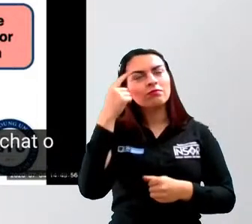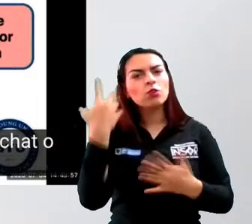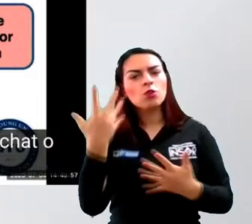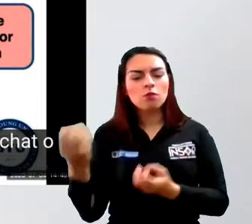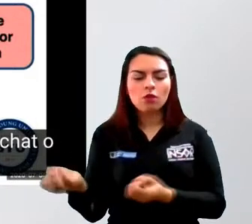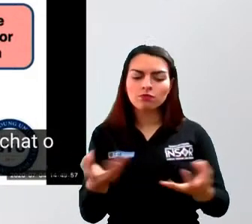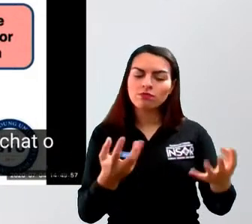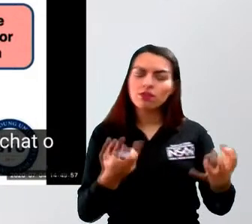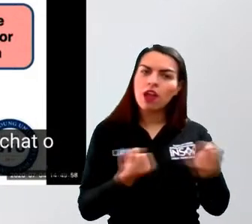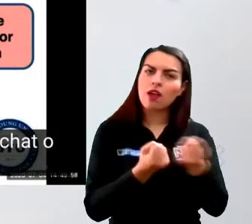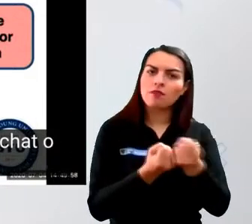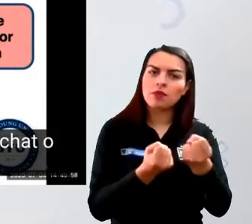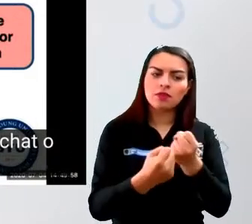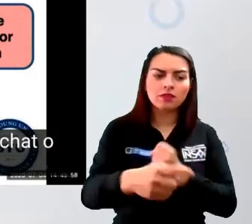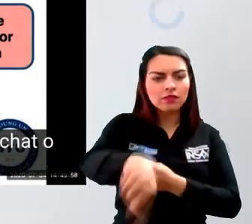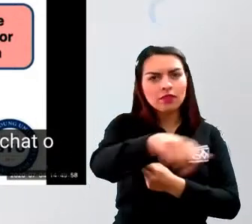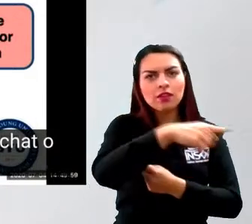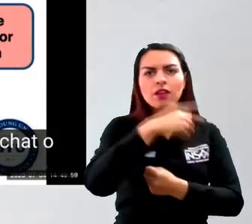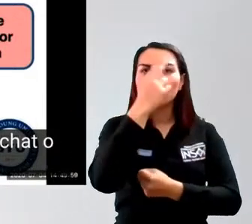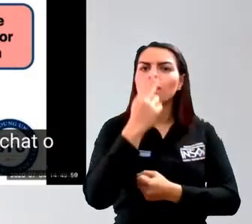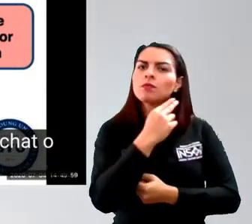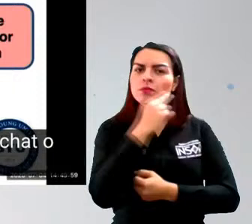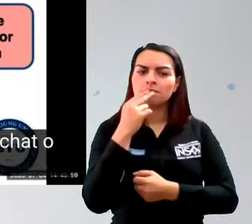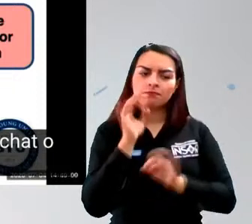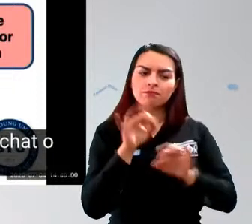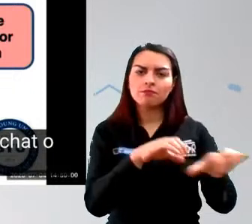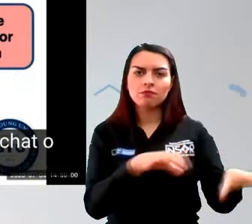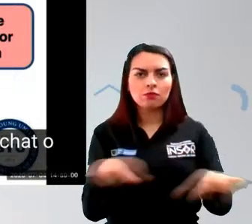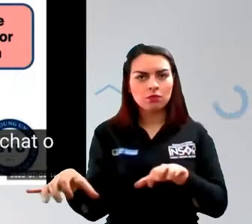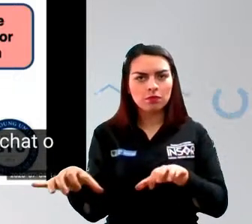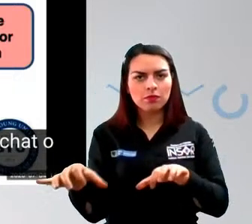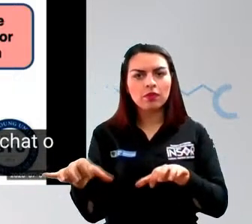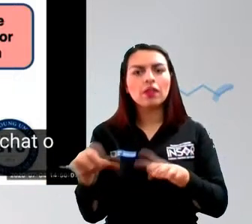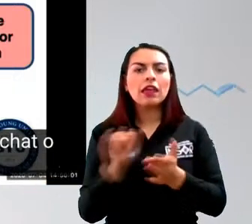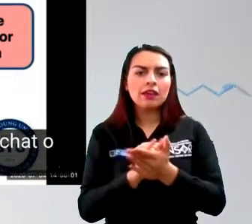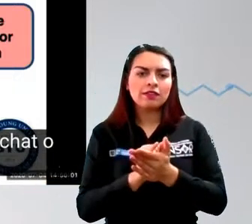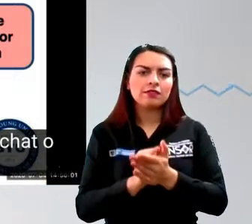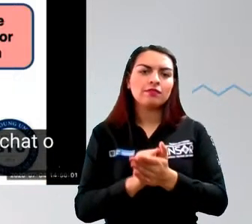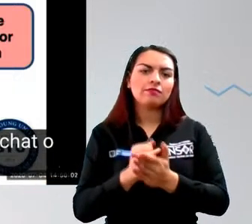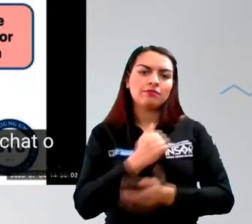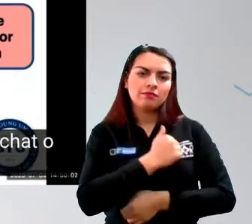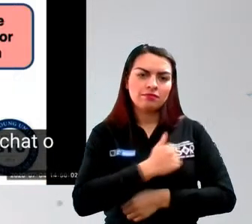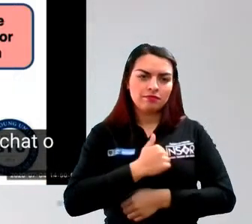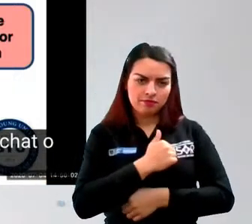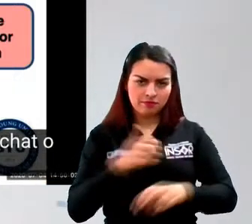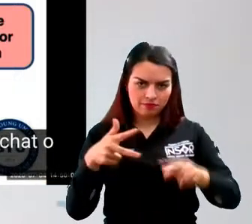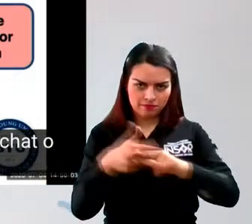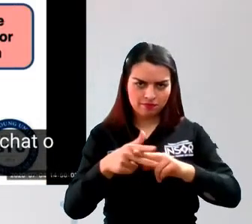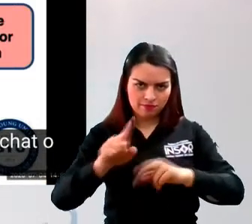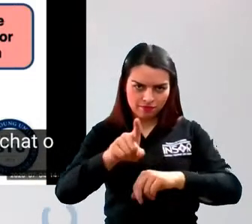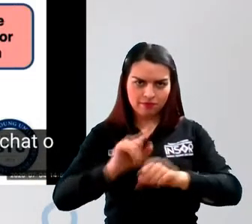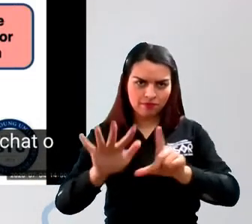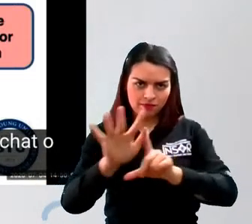el compromiso comportamental? Deseo que pausen el video por un minuto y